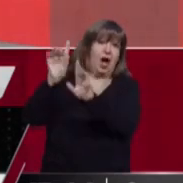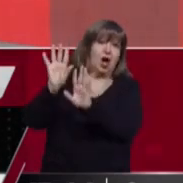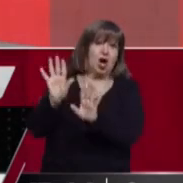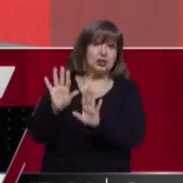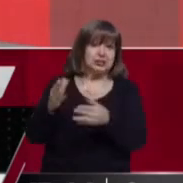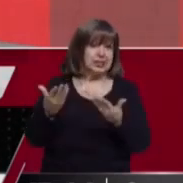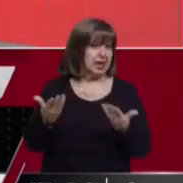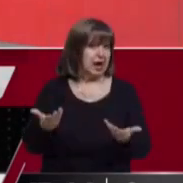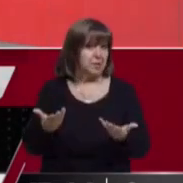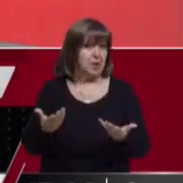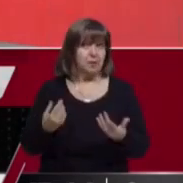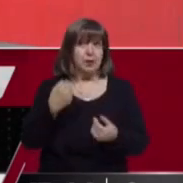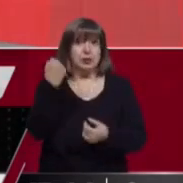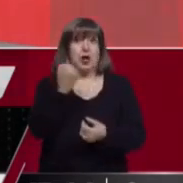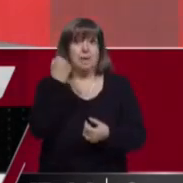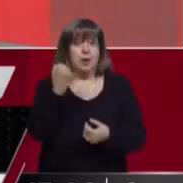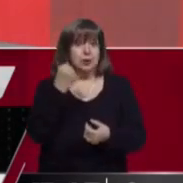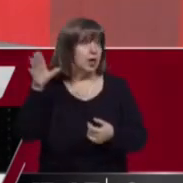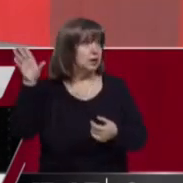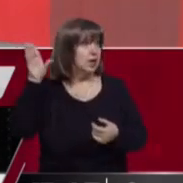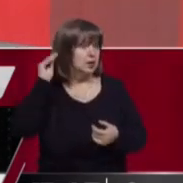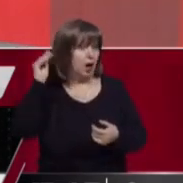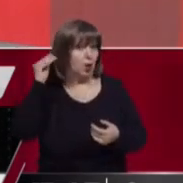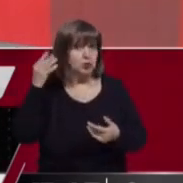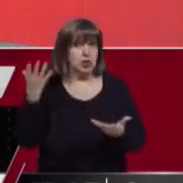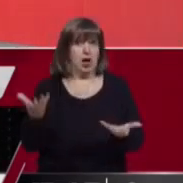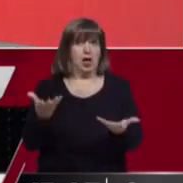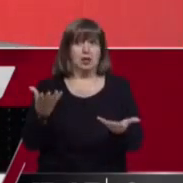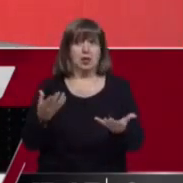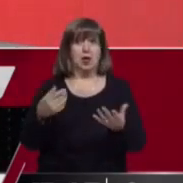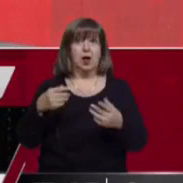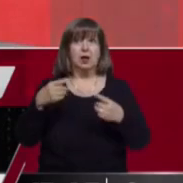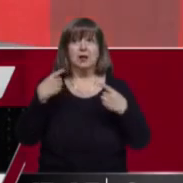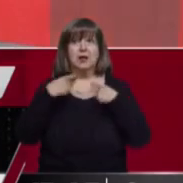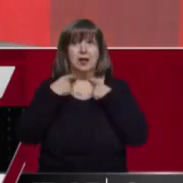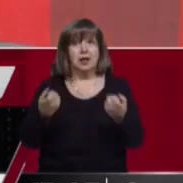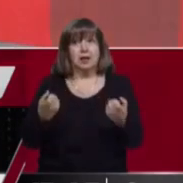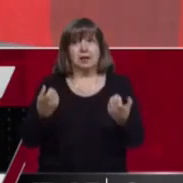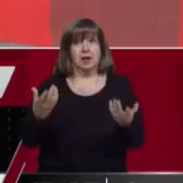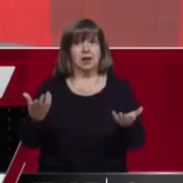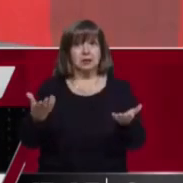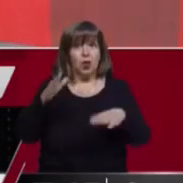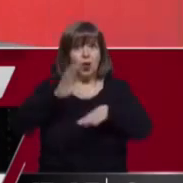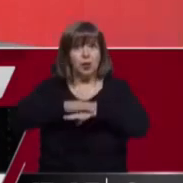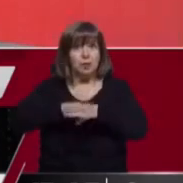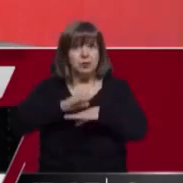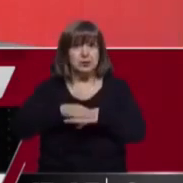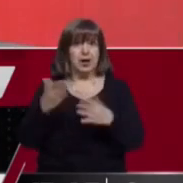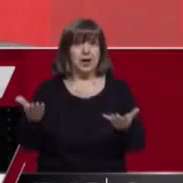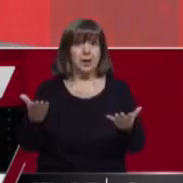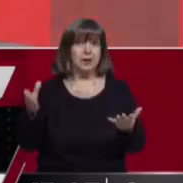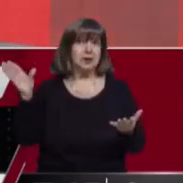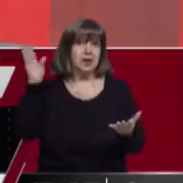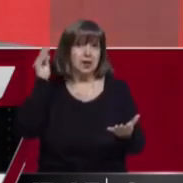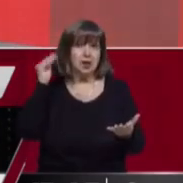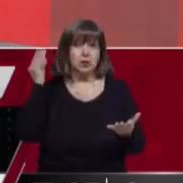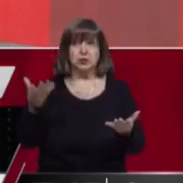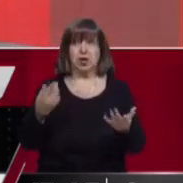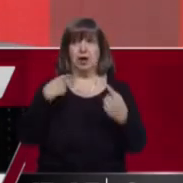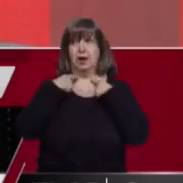ni en la línea 102, ni en los equipos interdisciplinarios del PPPI había llegado esta situación,